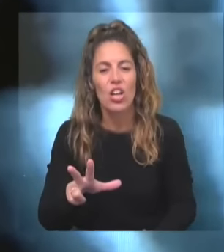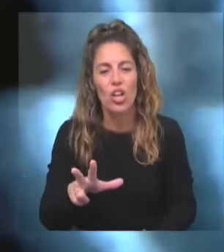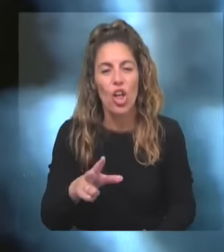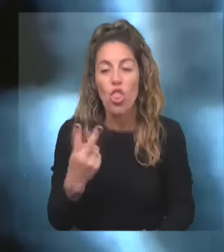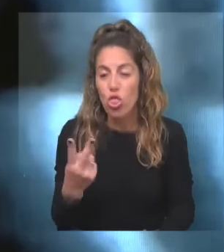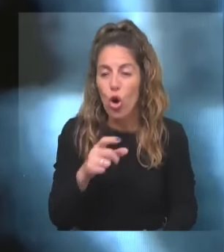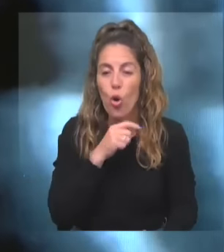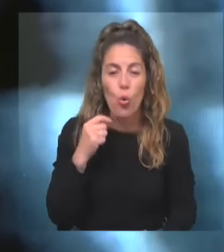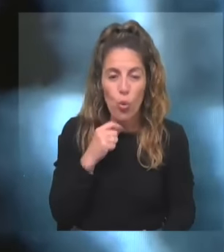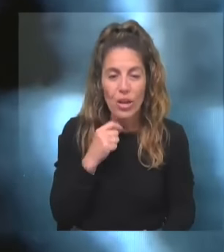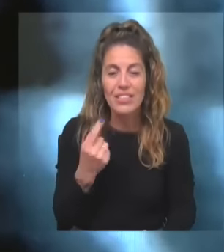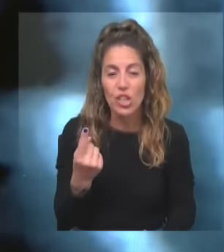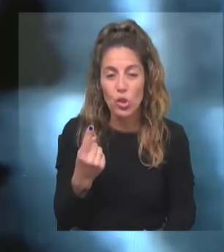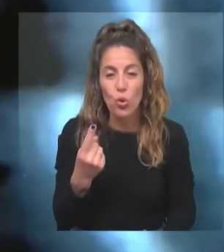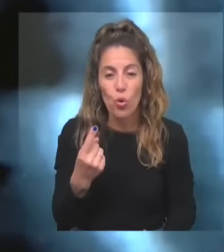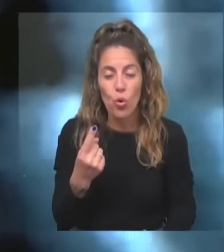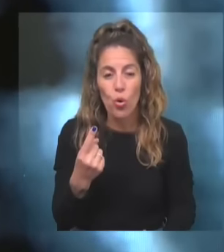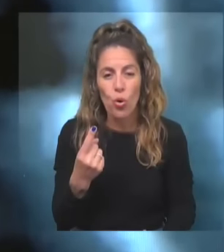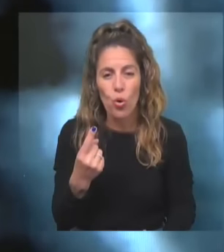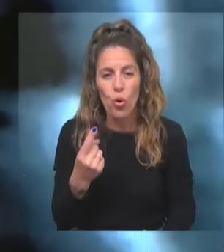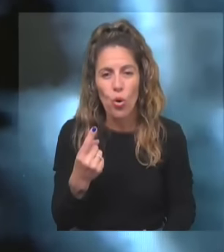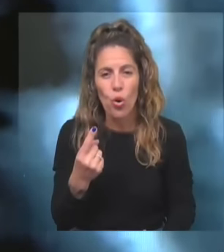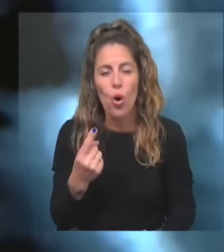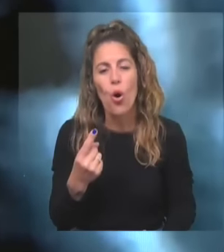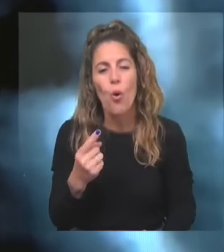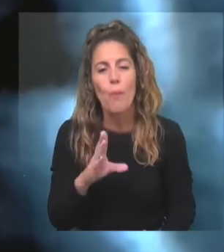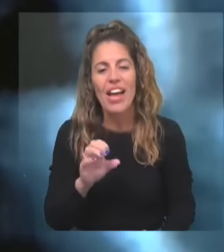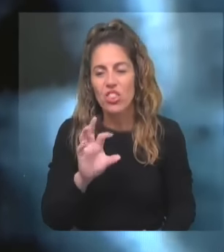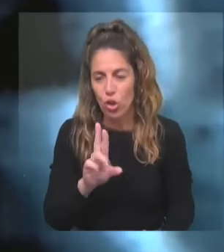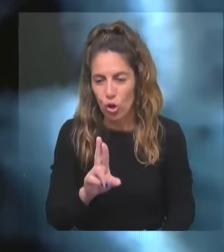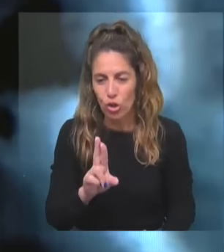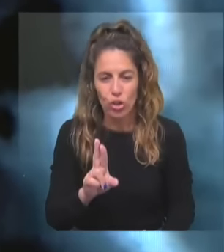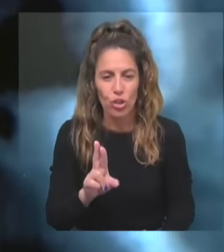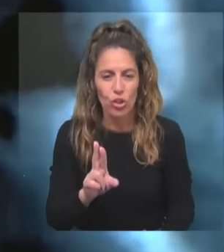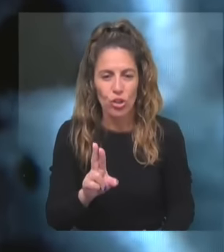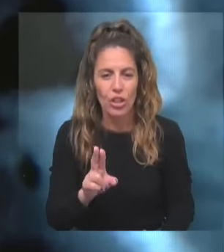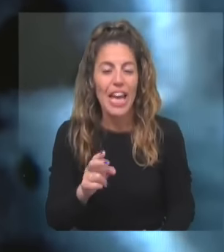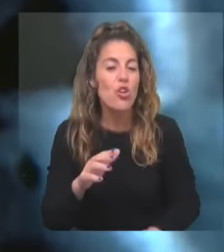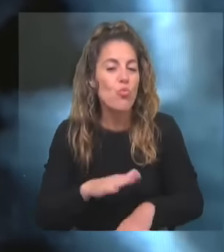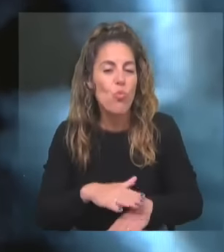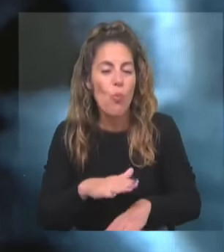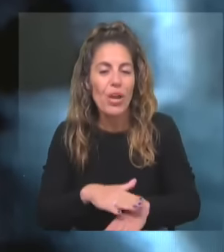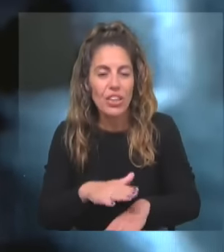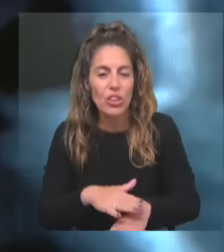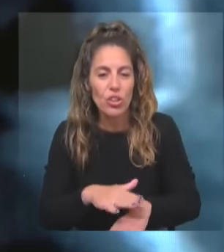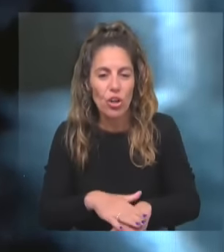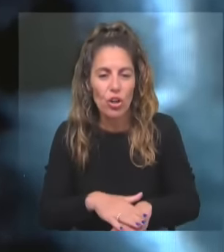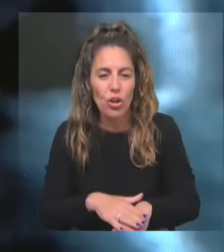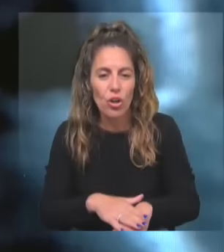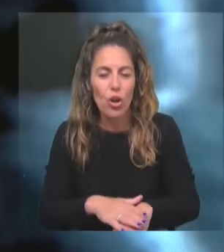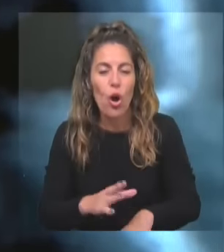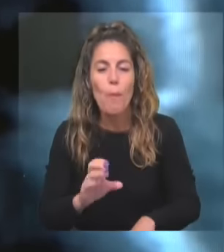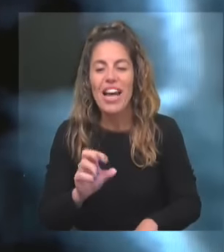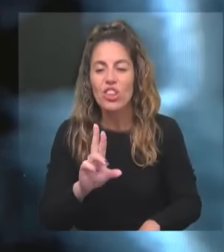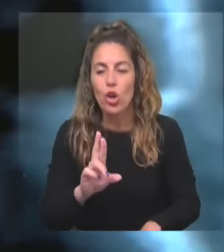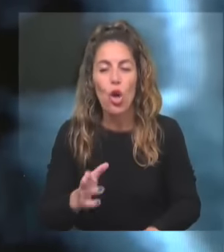dos curas y un pastor, Ademar Olivera, Osorio y Perico, en un determinado momento... Un pastor protestante.